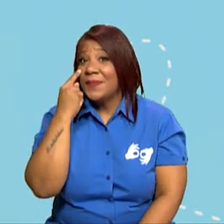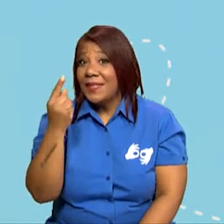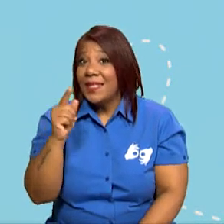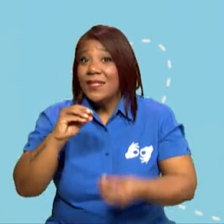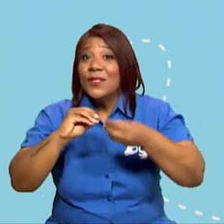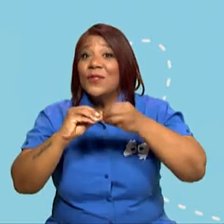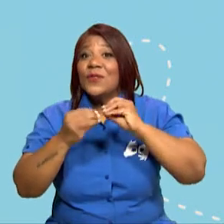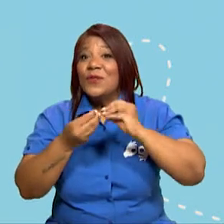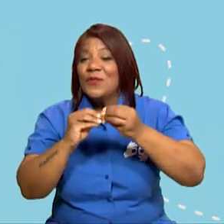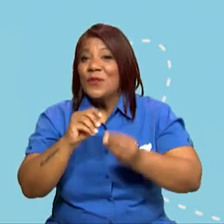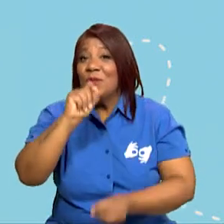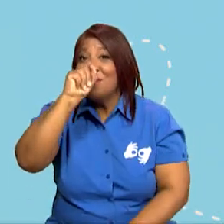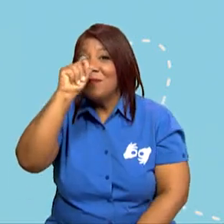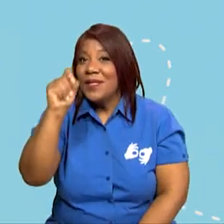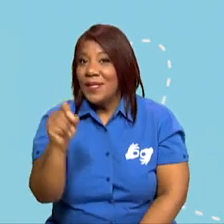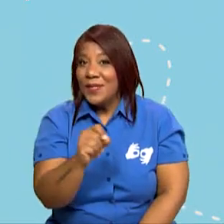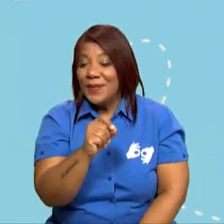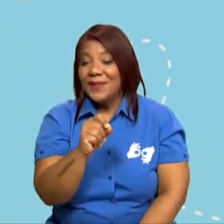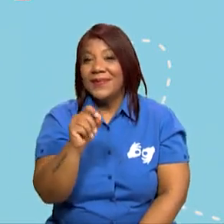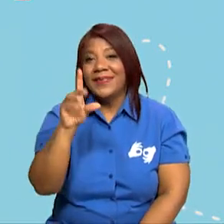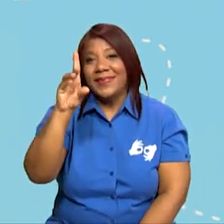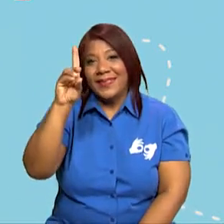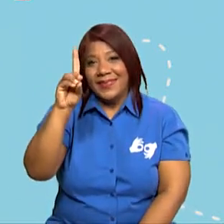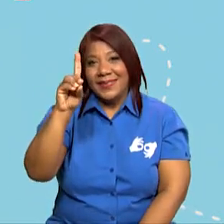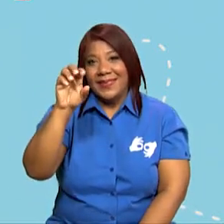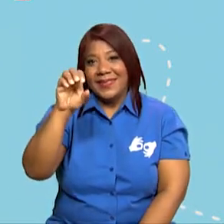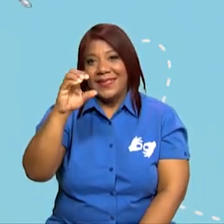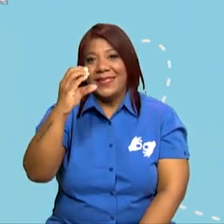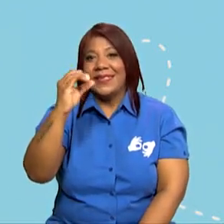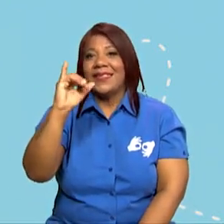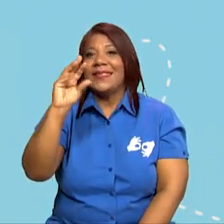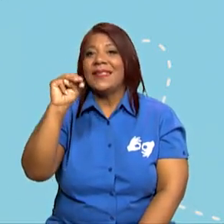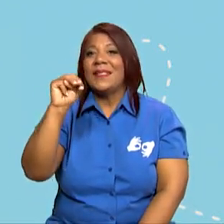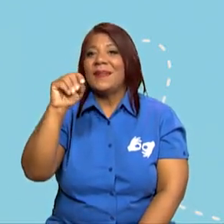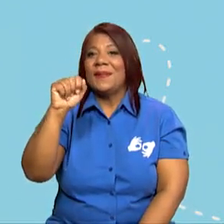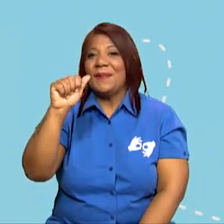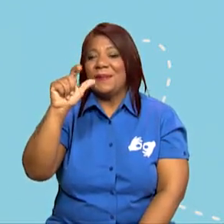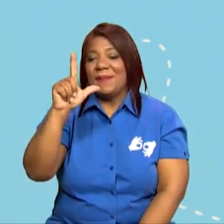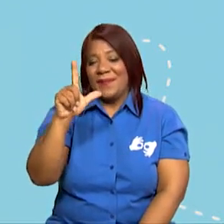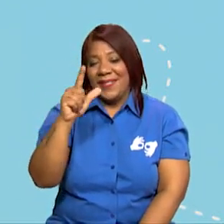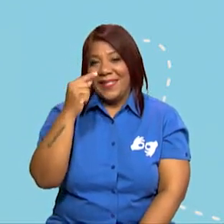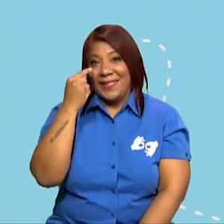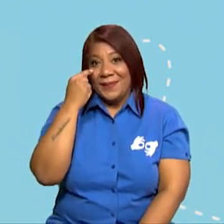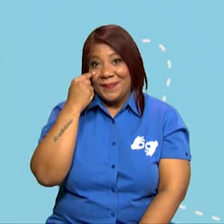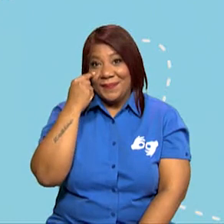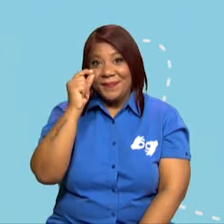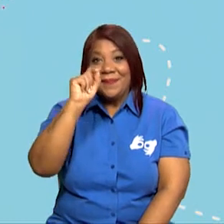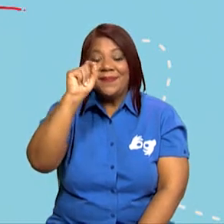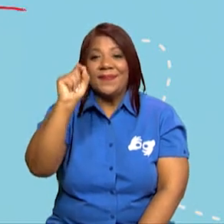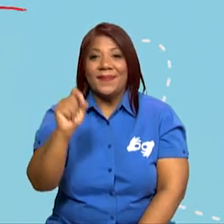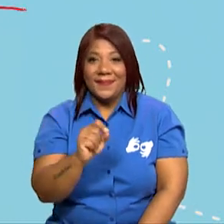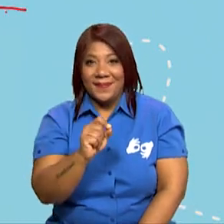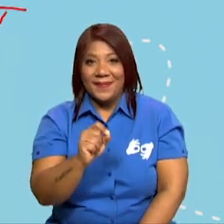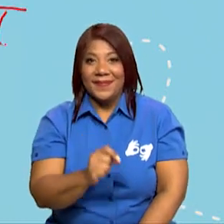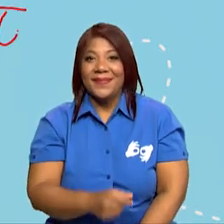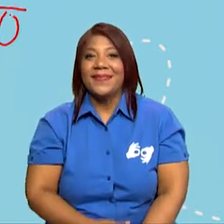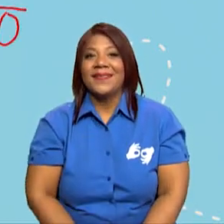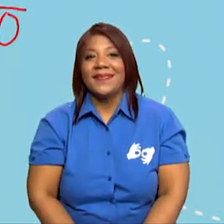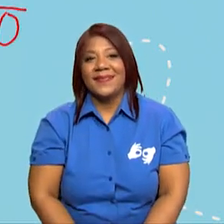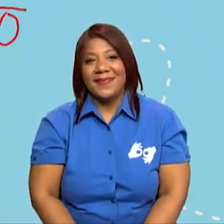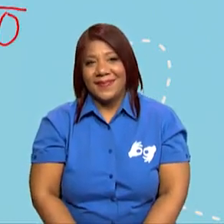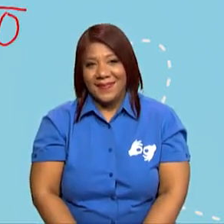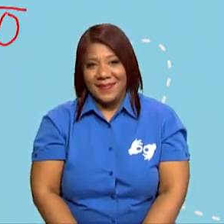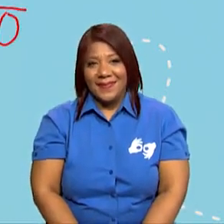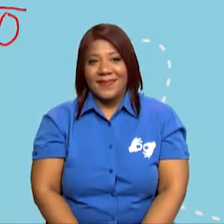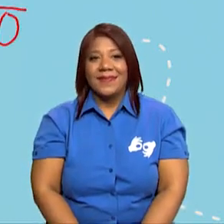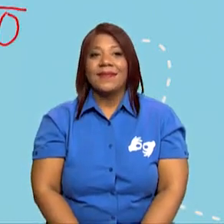5/6 es 30. Entonces luego restamos. Ya sabemos que ahí nos va a dar 0, porque 30 menos 30